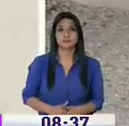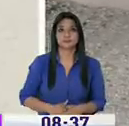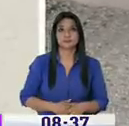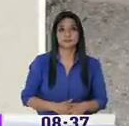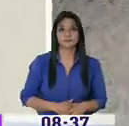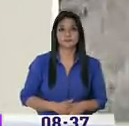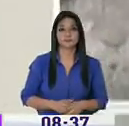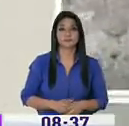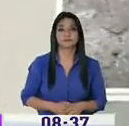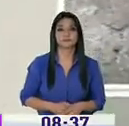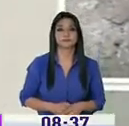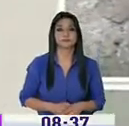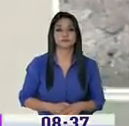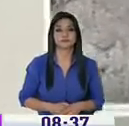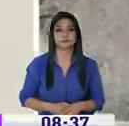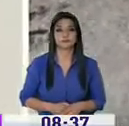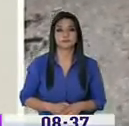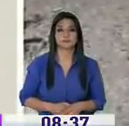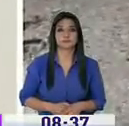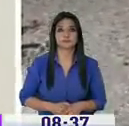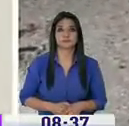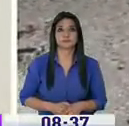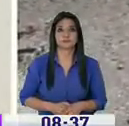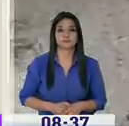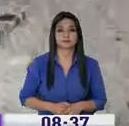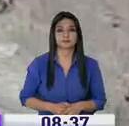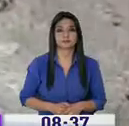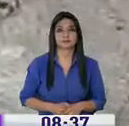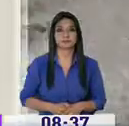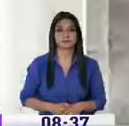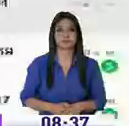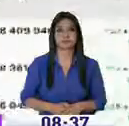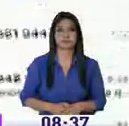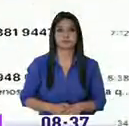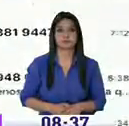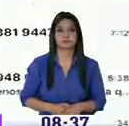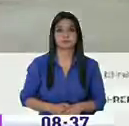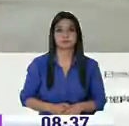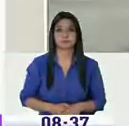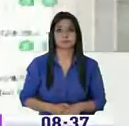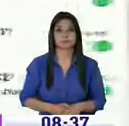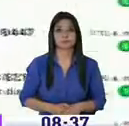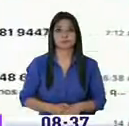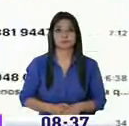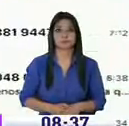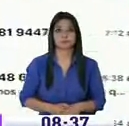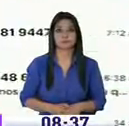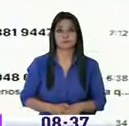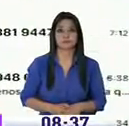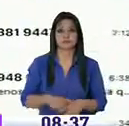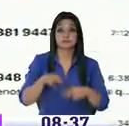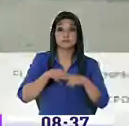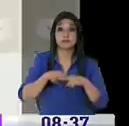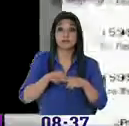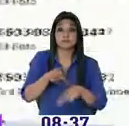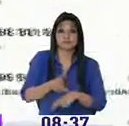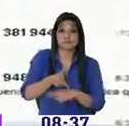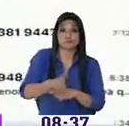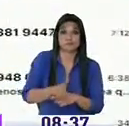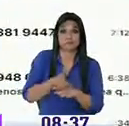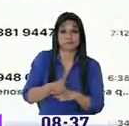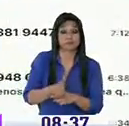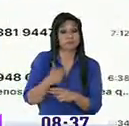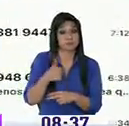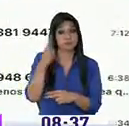caminata lunar. Sí, sí, sí. La caminata. ¿Qué más? Vean el taxi intentando pasar.